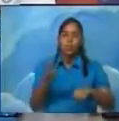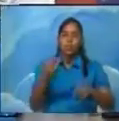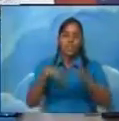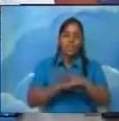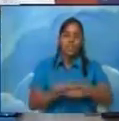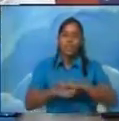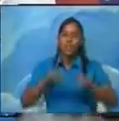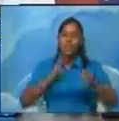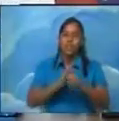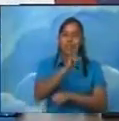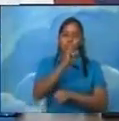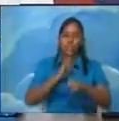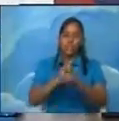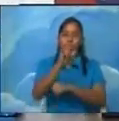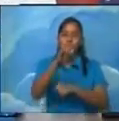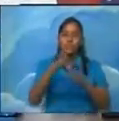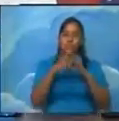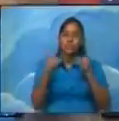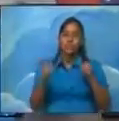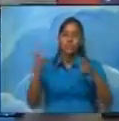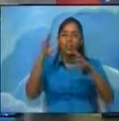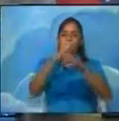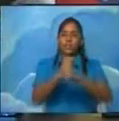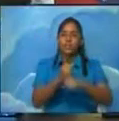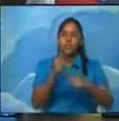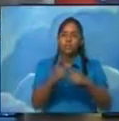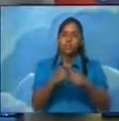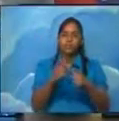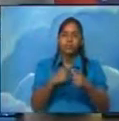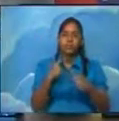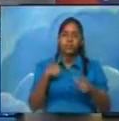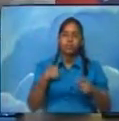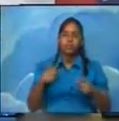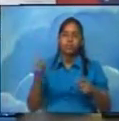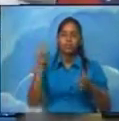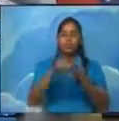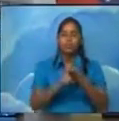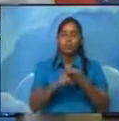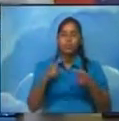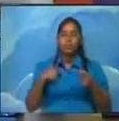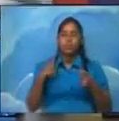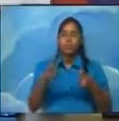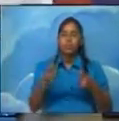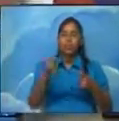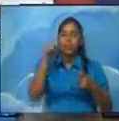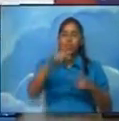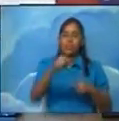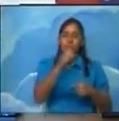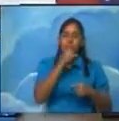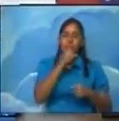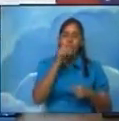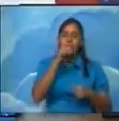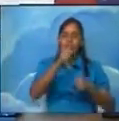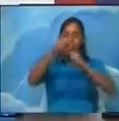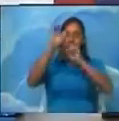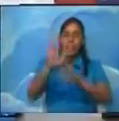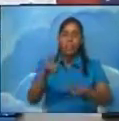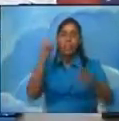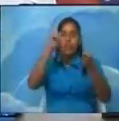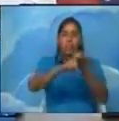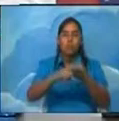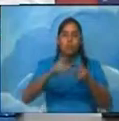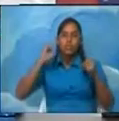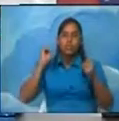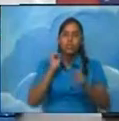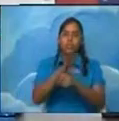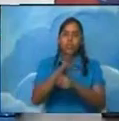viajar toda la noche para coger el avión. Mi Olfa, mi Olfa, mi Olfa, esta vieja se le está negando al marido.